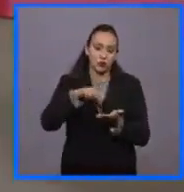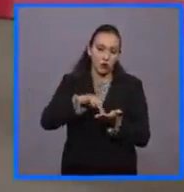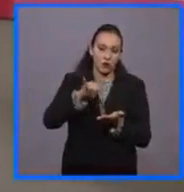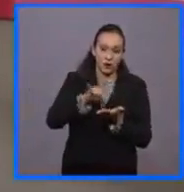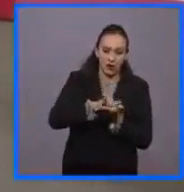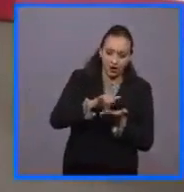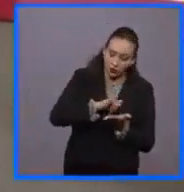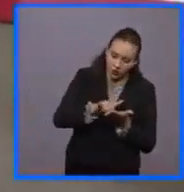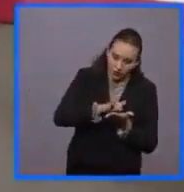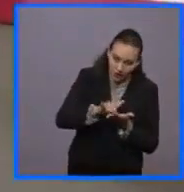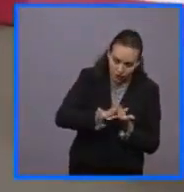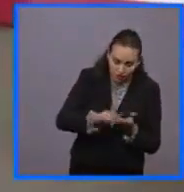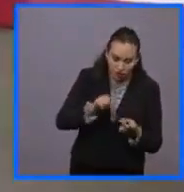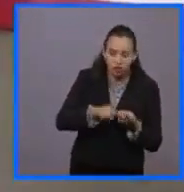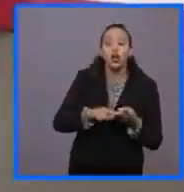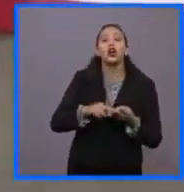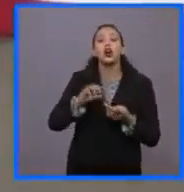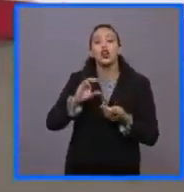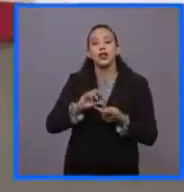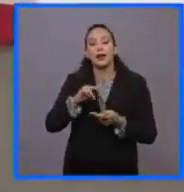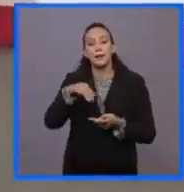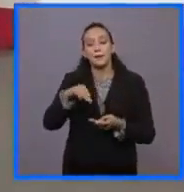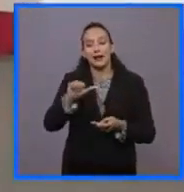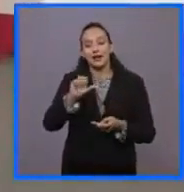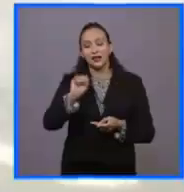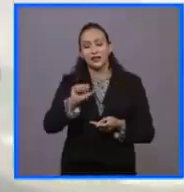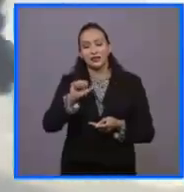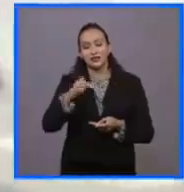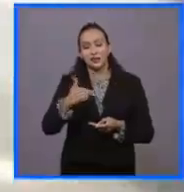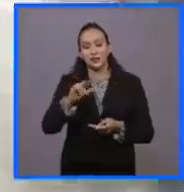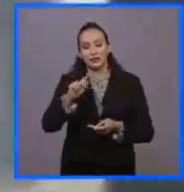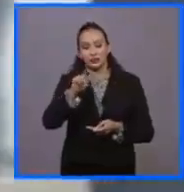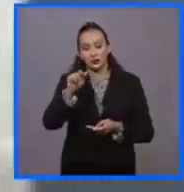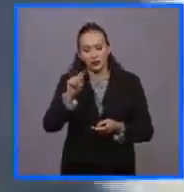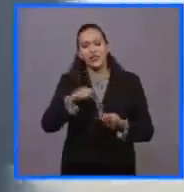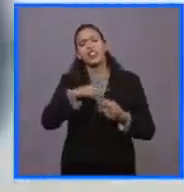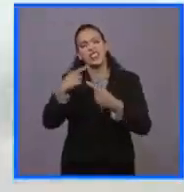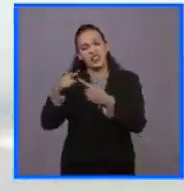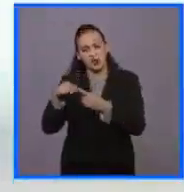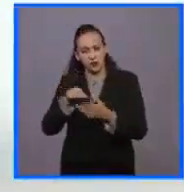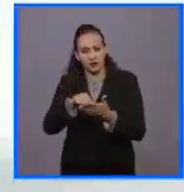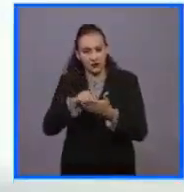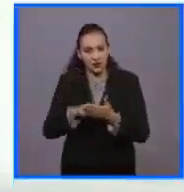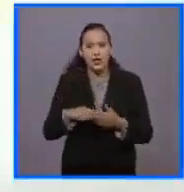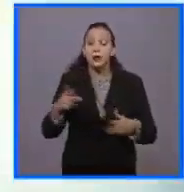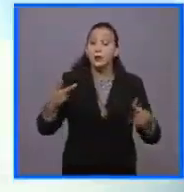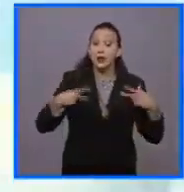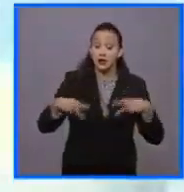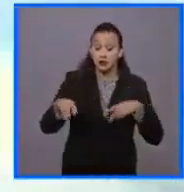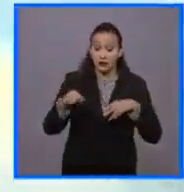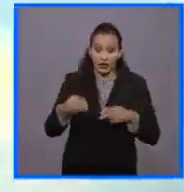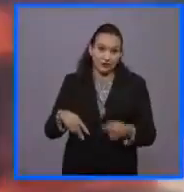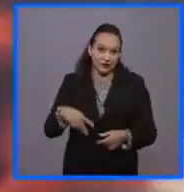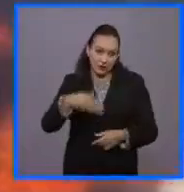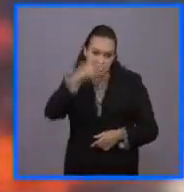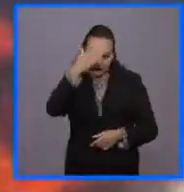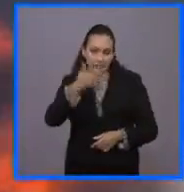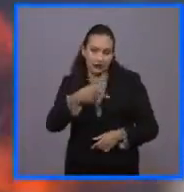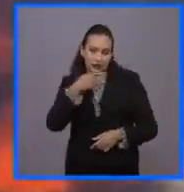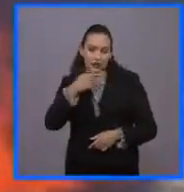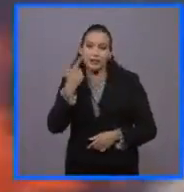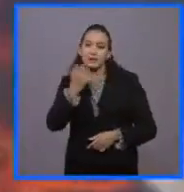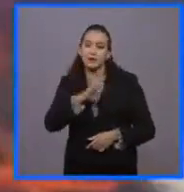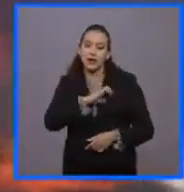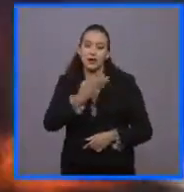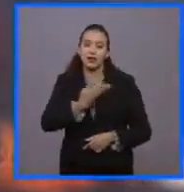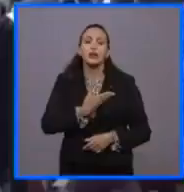Chicago y Boston, Massachusetts, entre otras ciudades, en donde organizaciones de trabajadores hispanos y de migrantes han exigido la